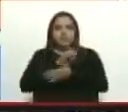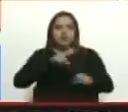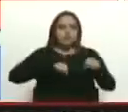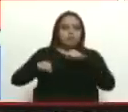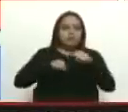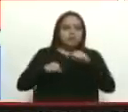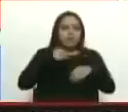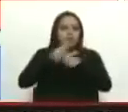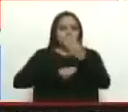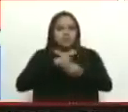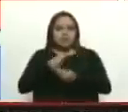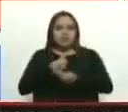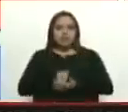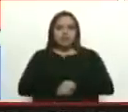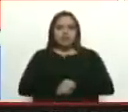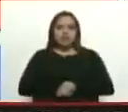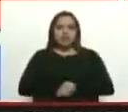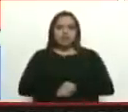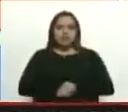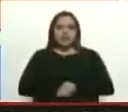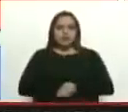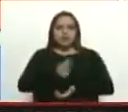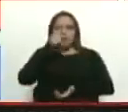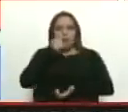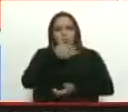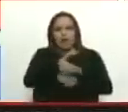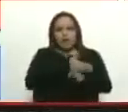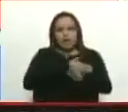se estaban haciendo alrededor de Baduel en la Fuerza Armada.